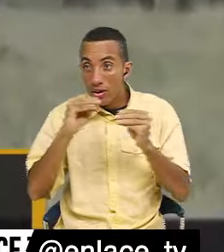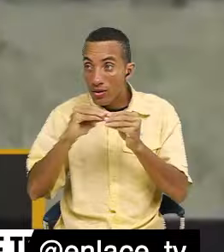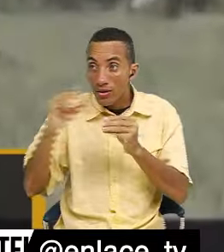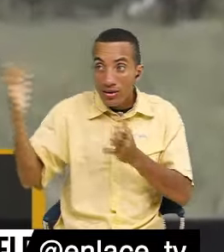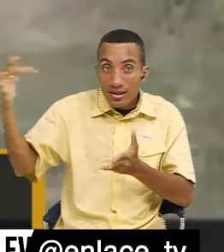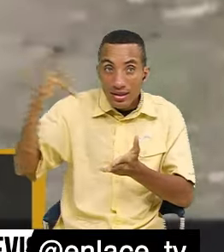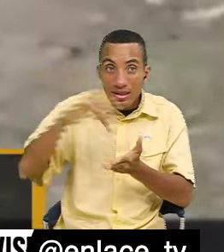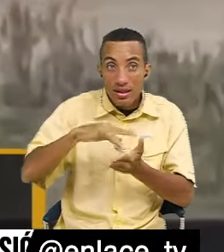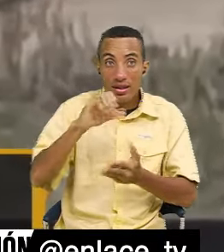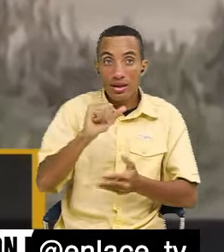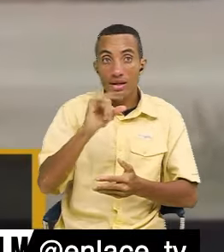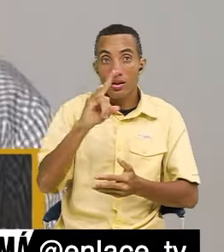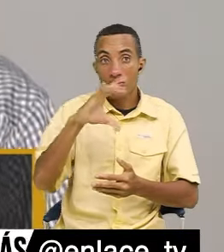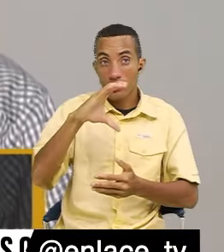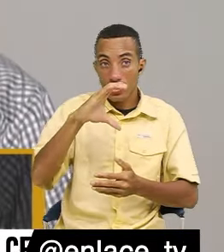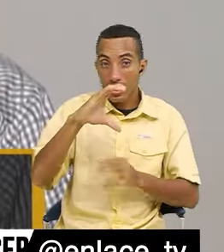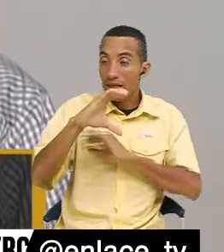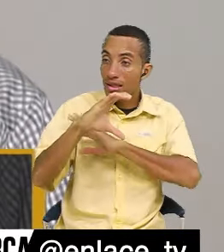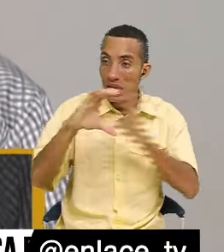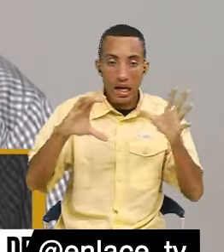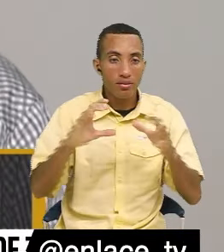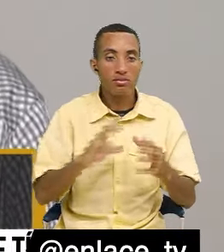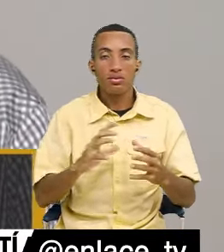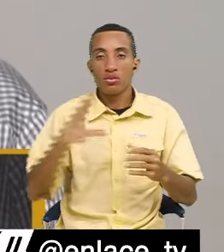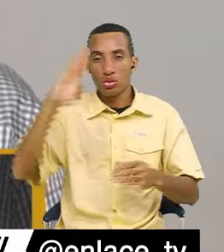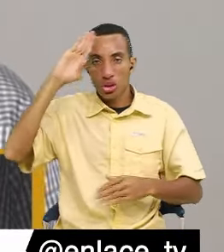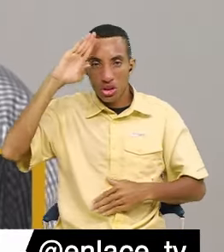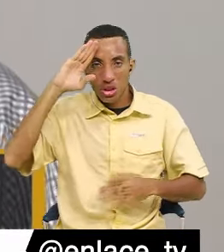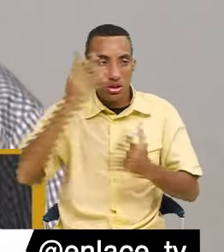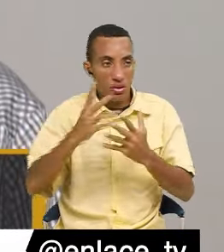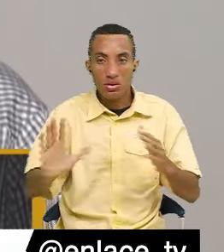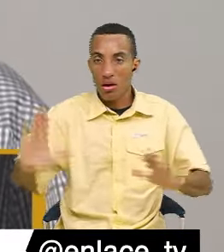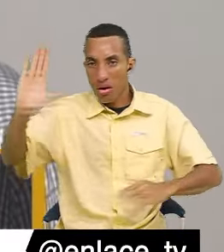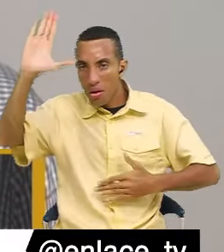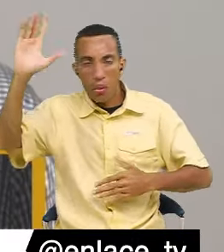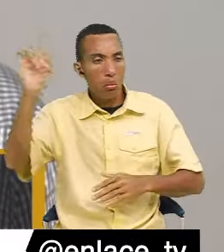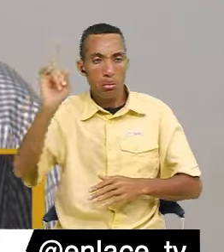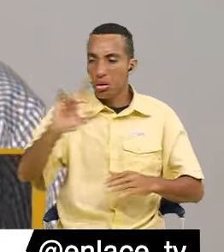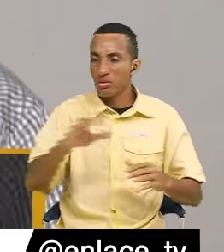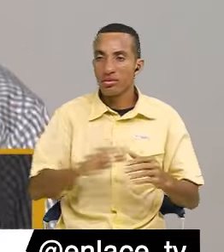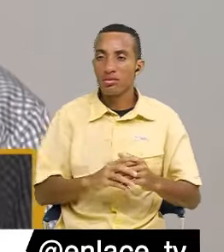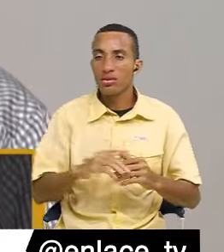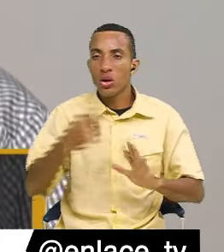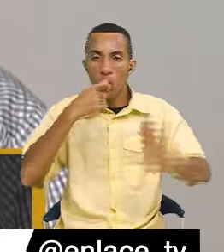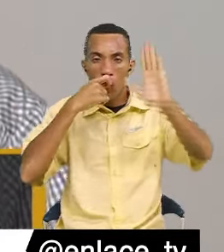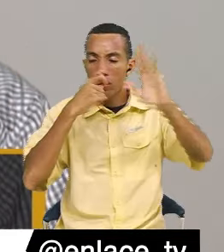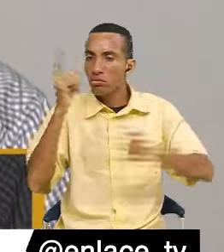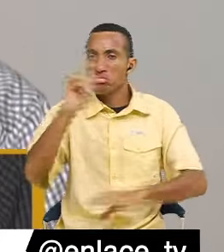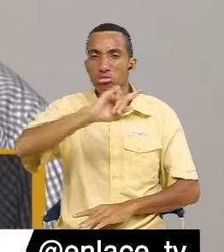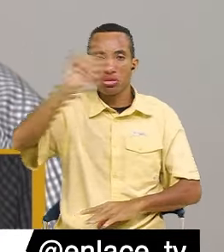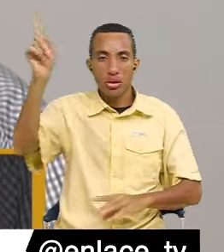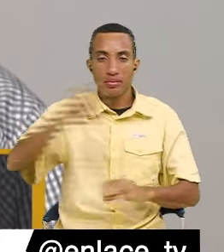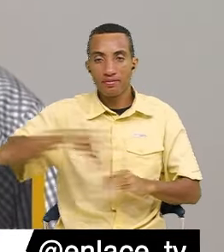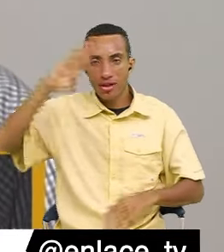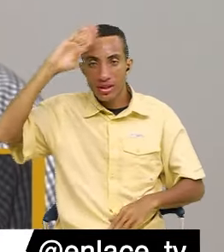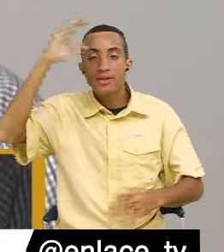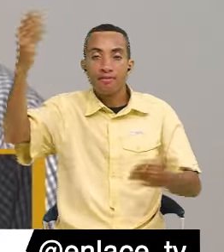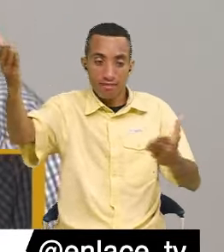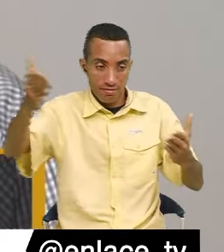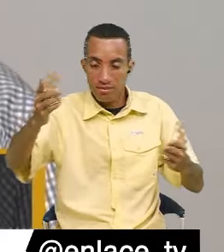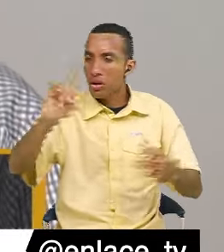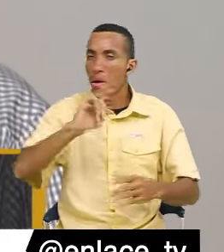paramilitarismo, quiten los retenes, no hagan retenes ese día, no salgan a vigilar, no persigan o